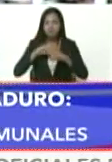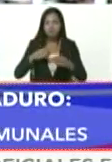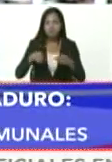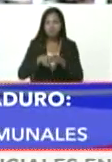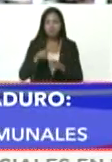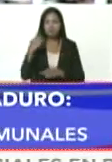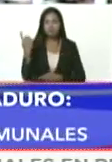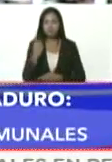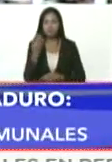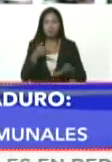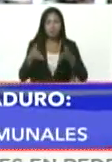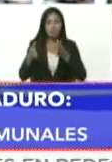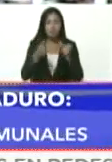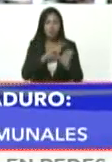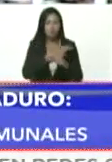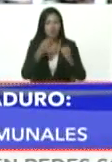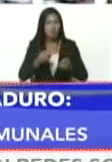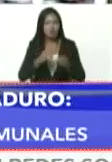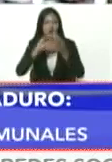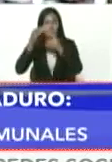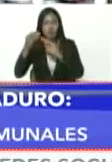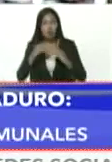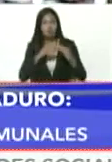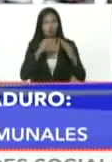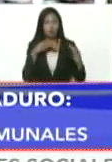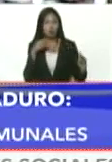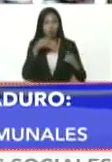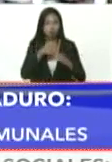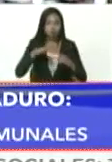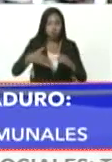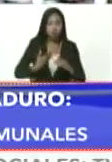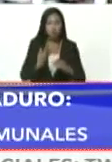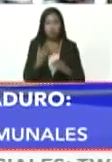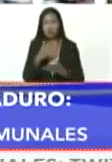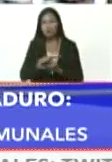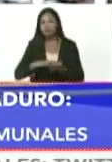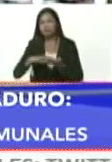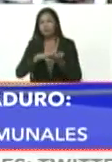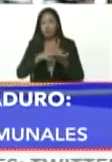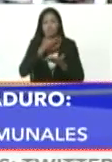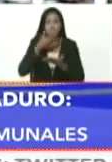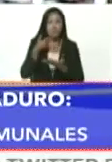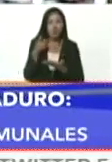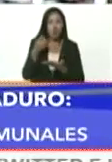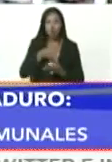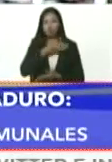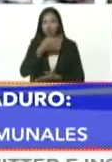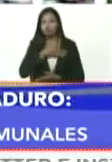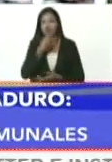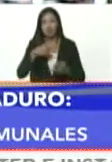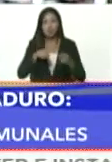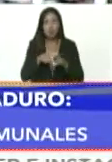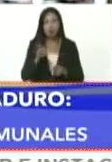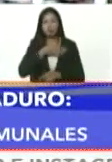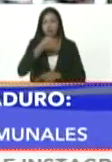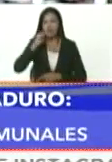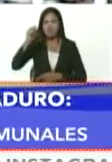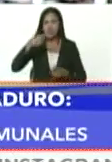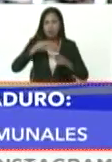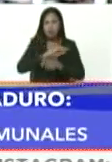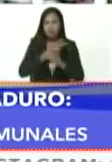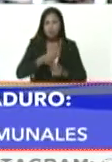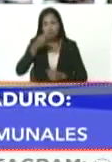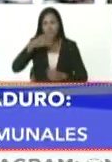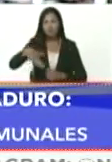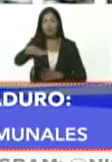solo por el camino del poder comunal nosotros vamos a tener una mejor sociedad, una sociedad socialista con poder del